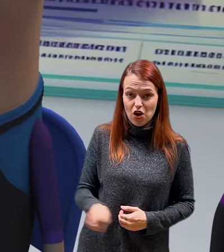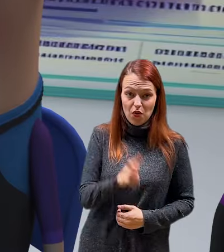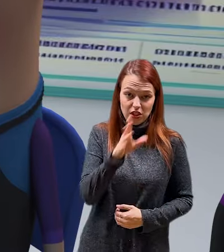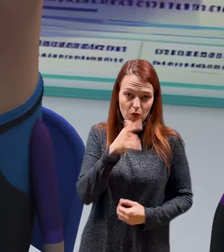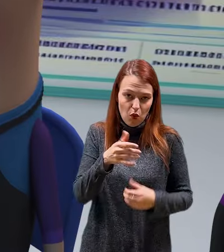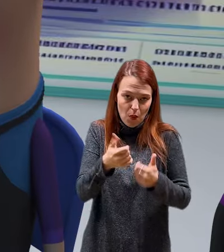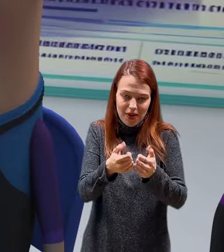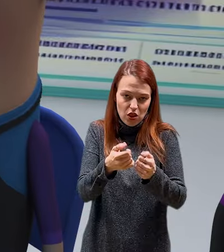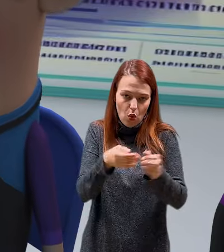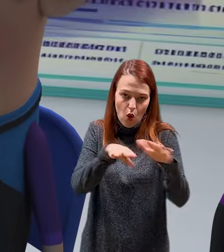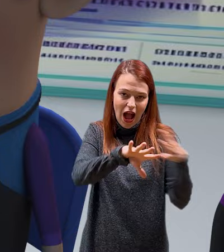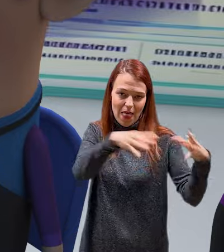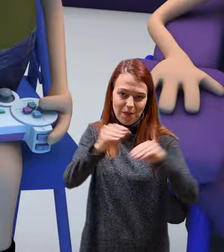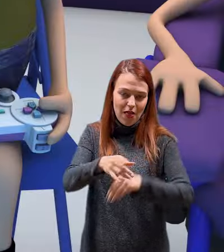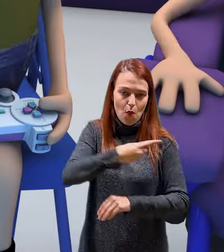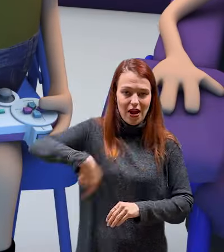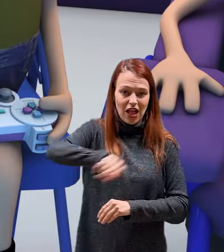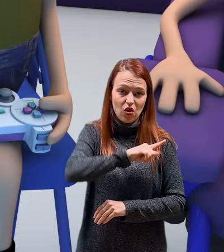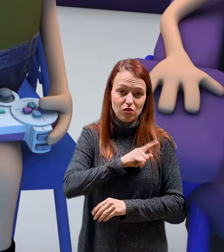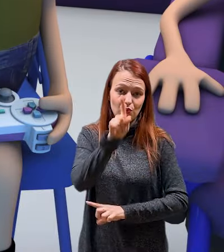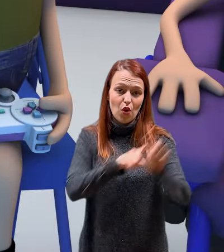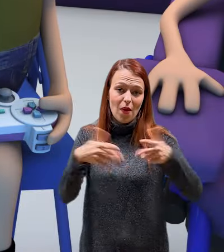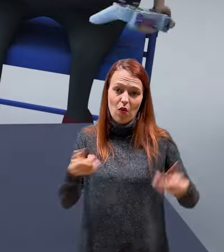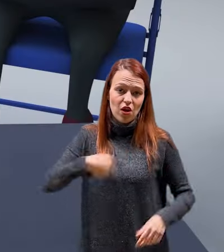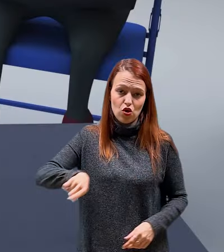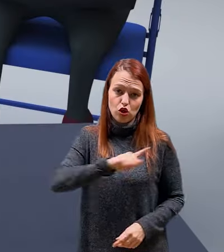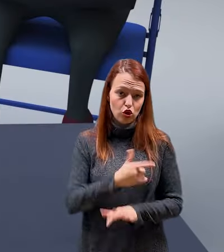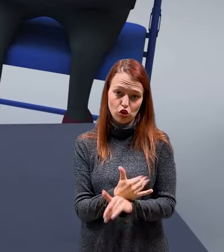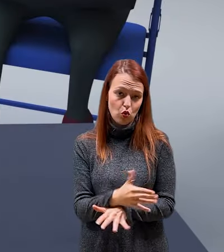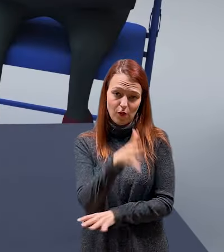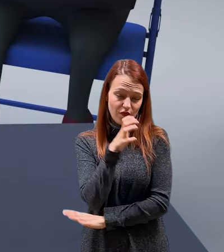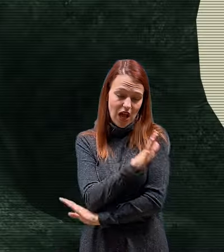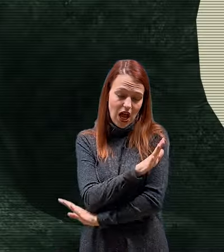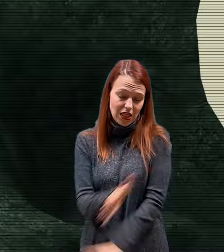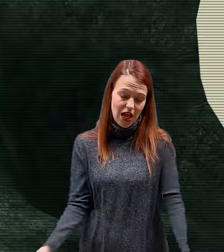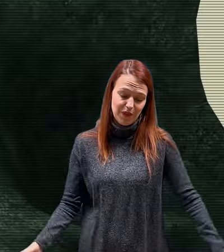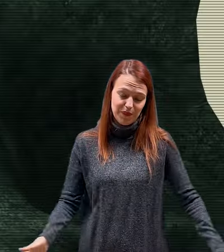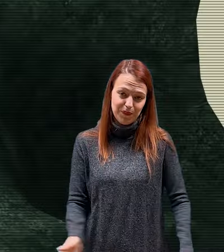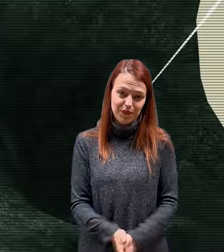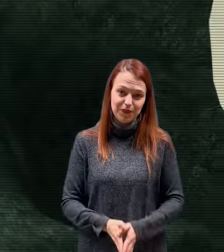estaba perfectamente adaptado para todos. ¡Es solo que... ¡Somos